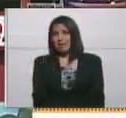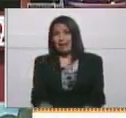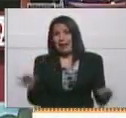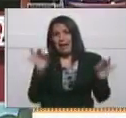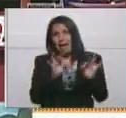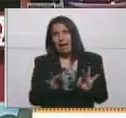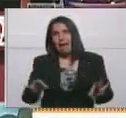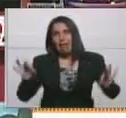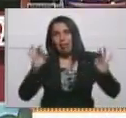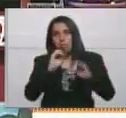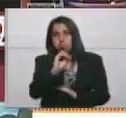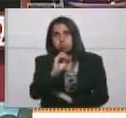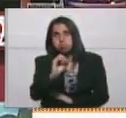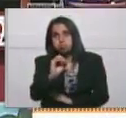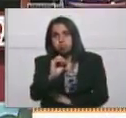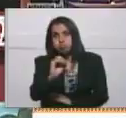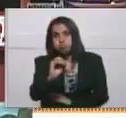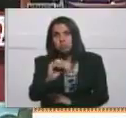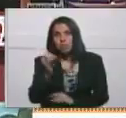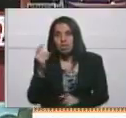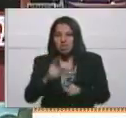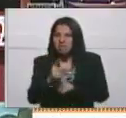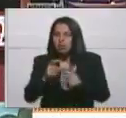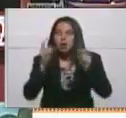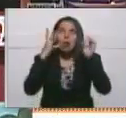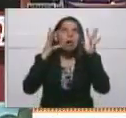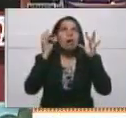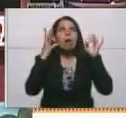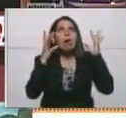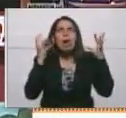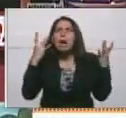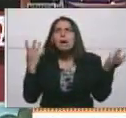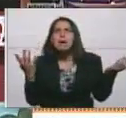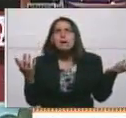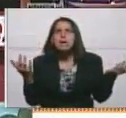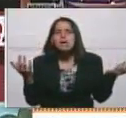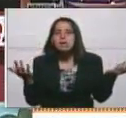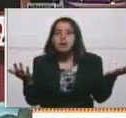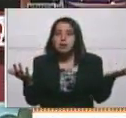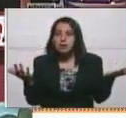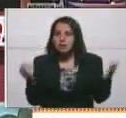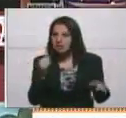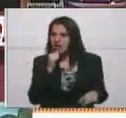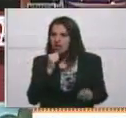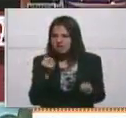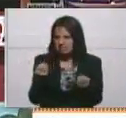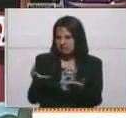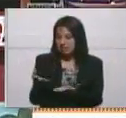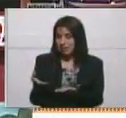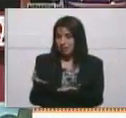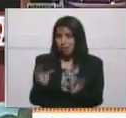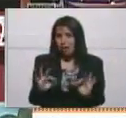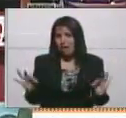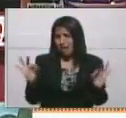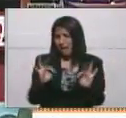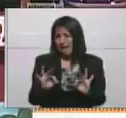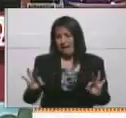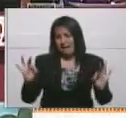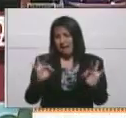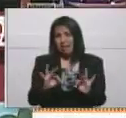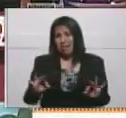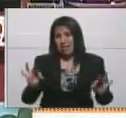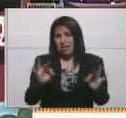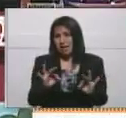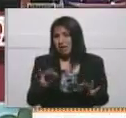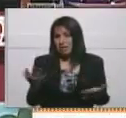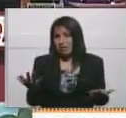habría que inventarlas, habría que inventarlas. ¿Y a quién se las entregaron? Solo a los compañeros